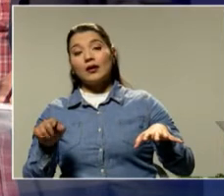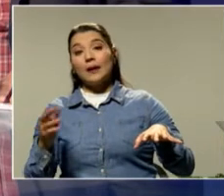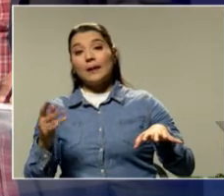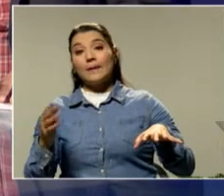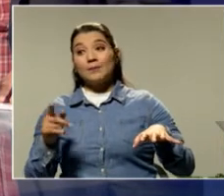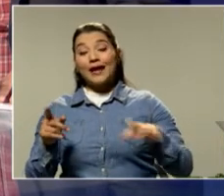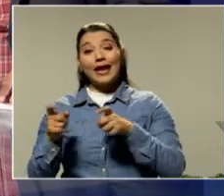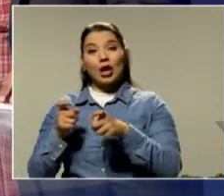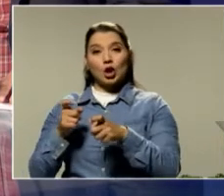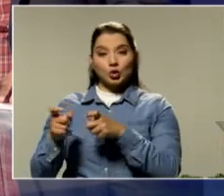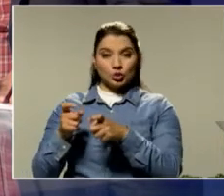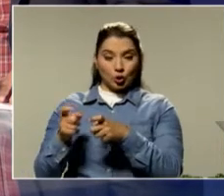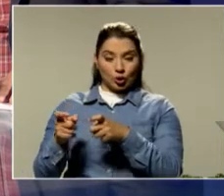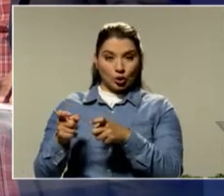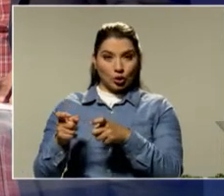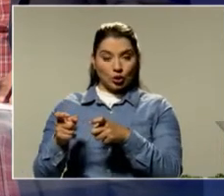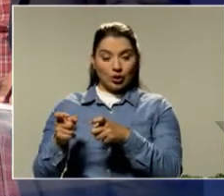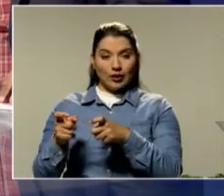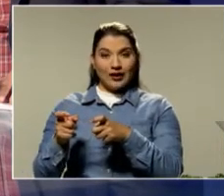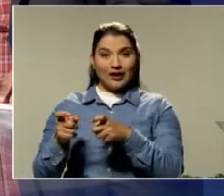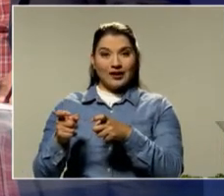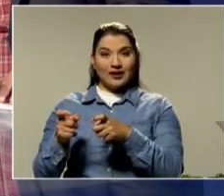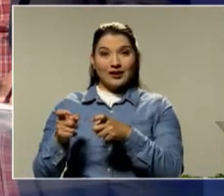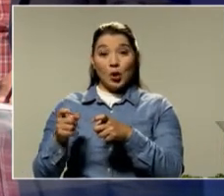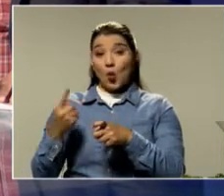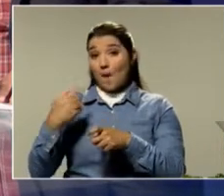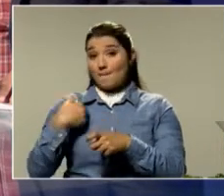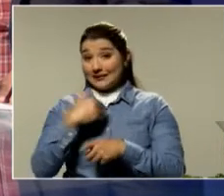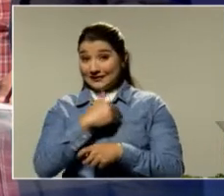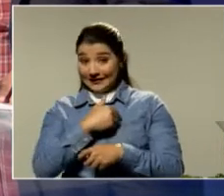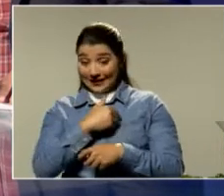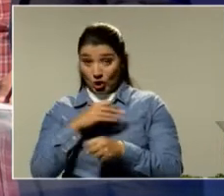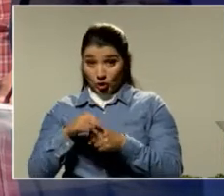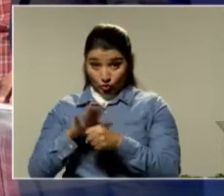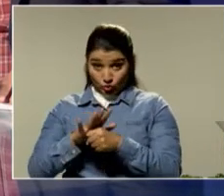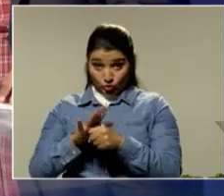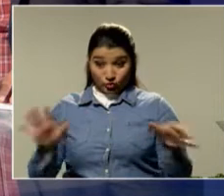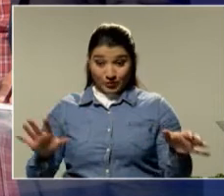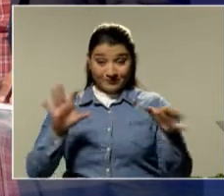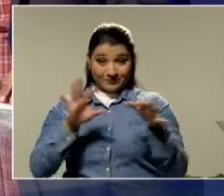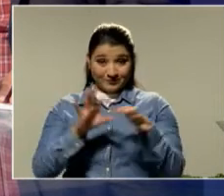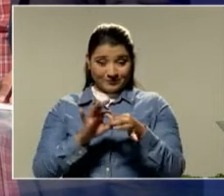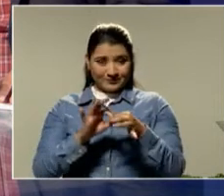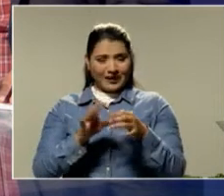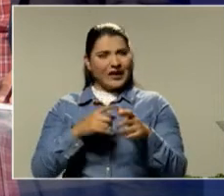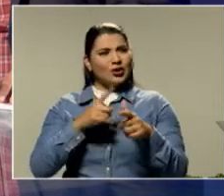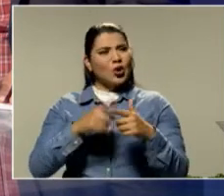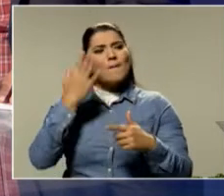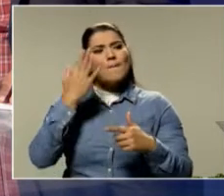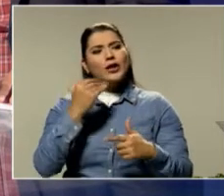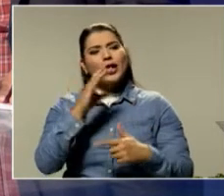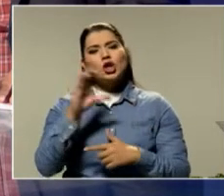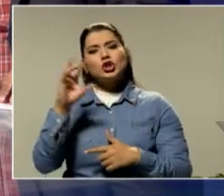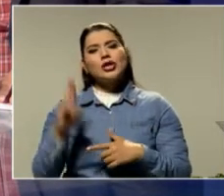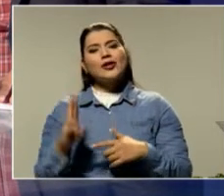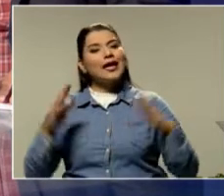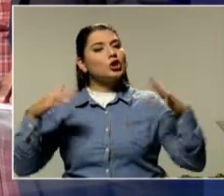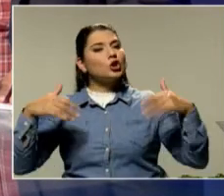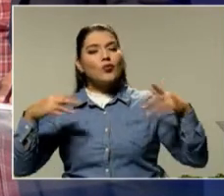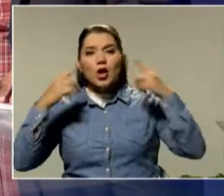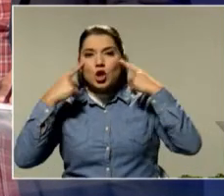el manejo de un ministerio. Fue ministro de Agricultura. ¿Por qué no hemos logrado cultivar